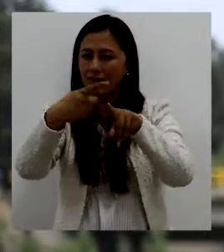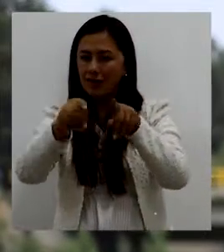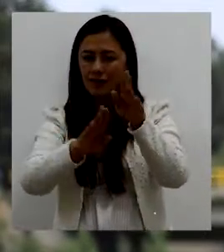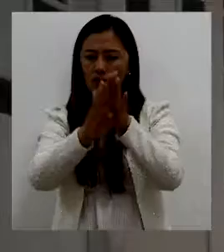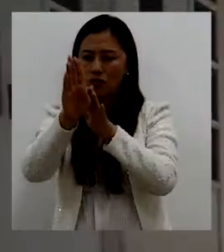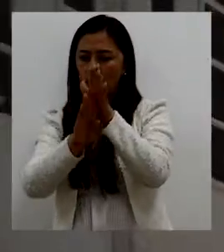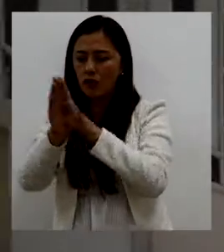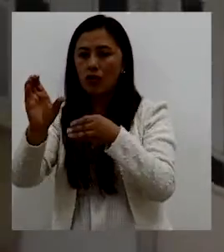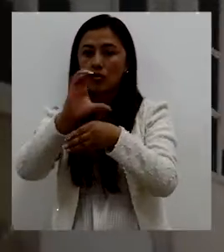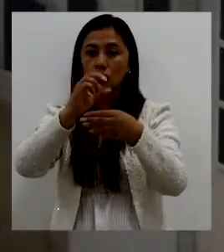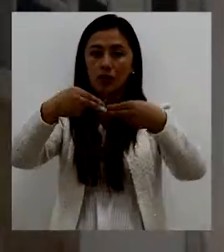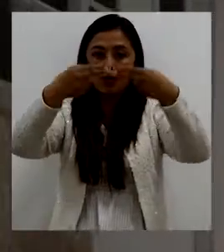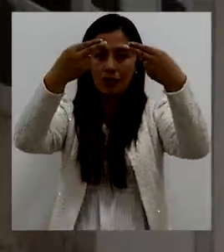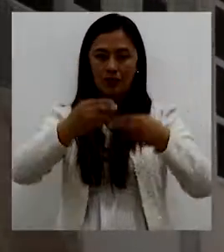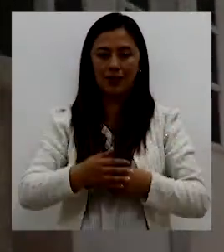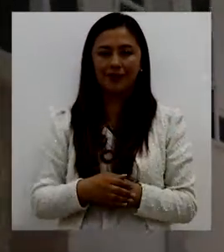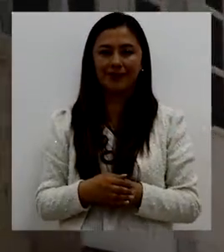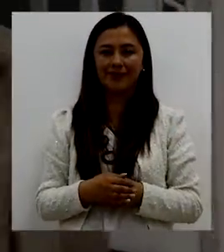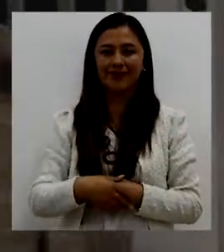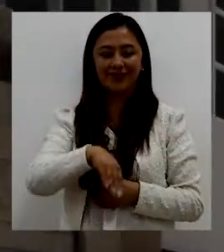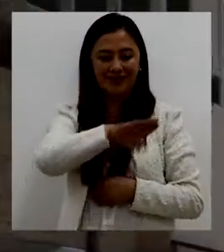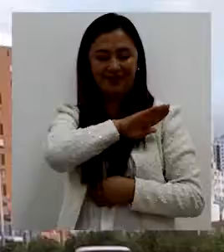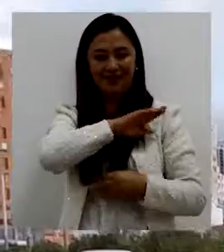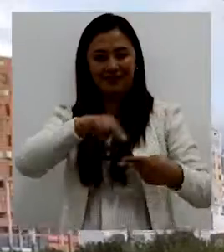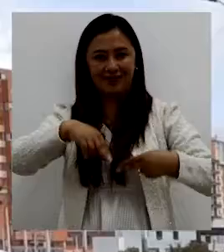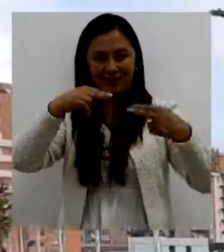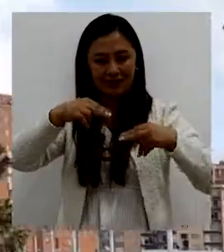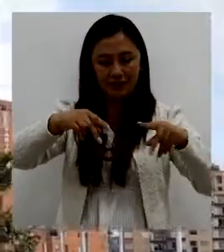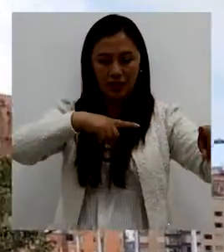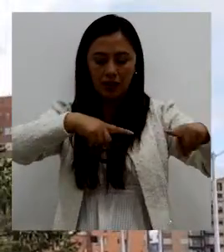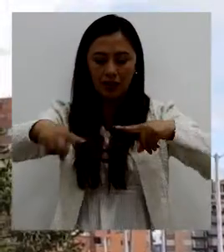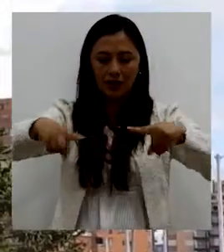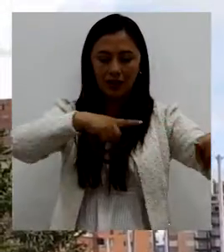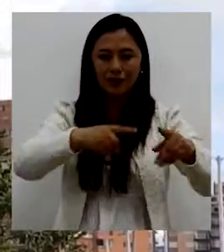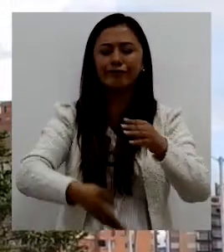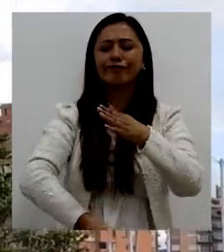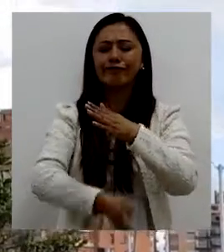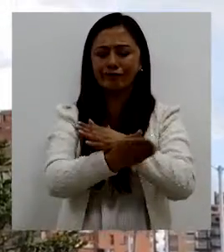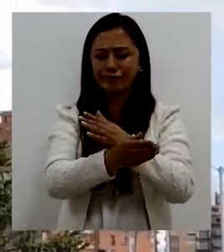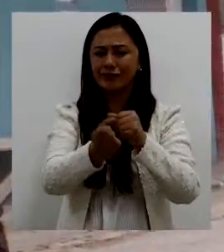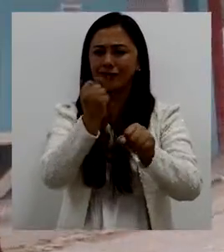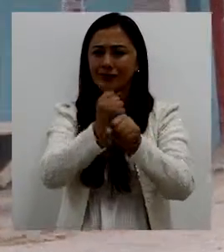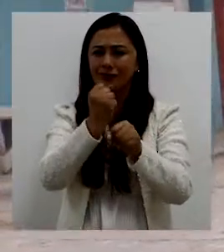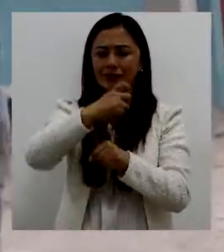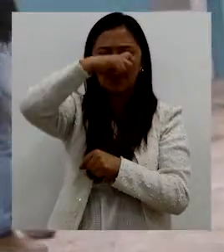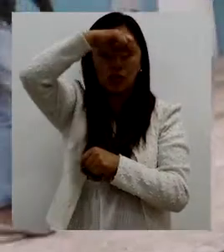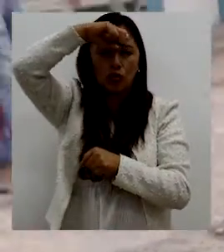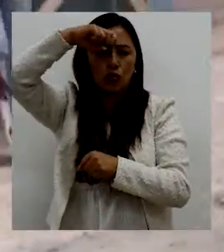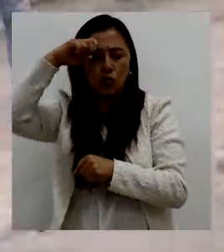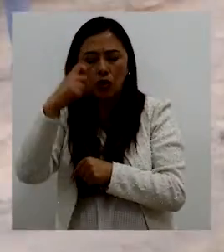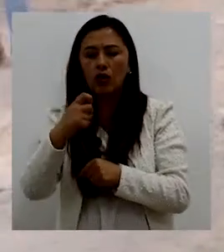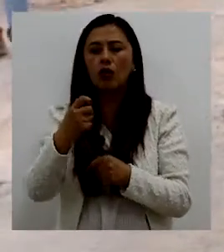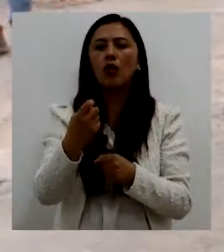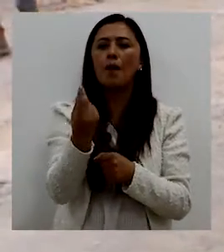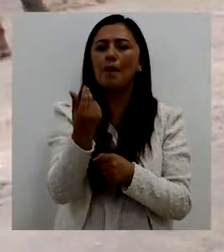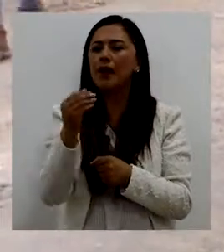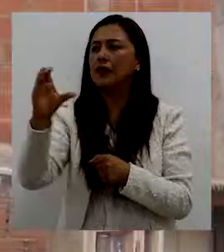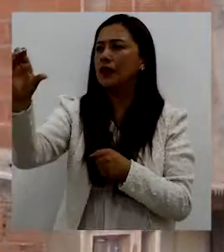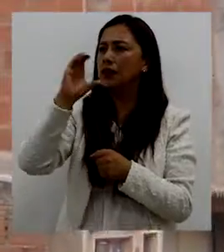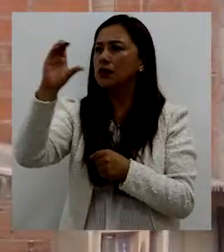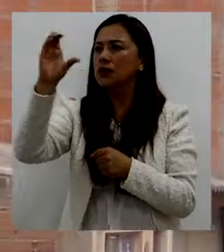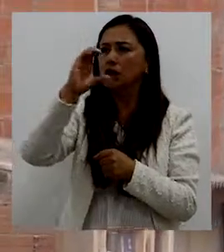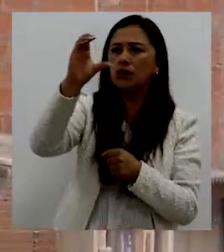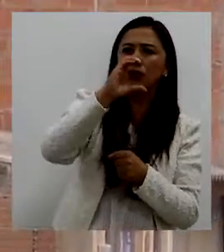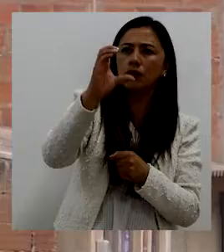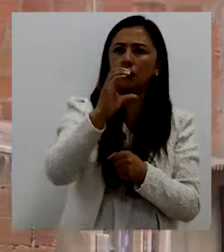ciudad. La administración de Pablo Emilio Cepeda Novoa continúa trabajando y gestionando por obtener recursos